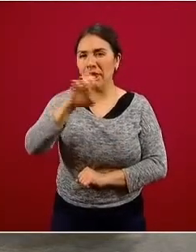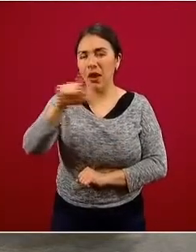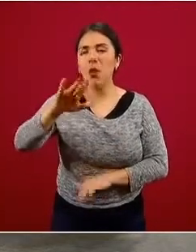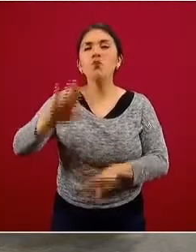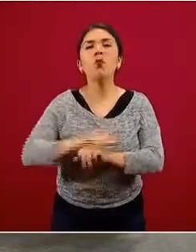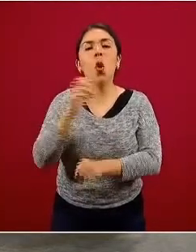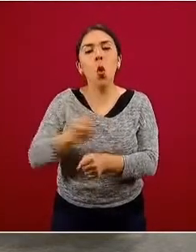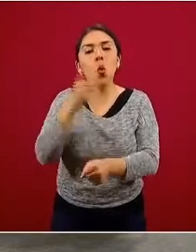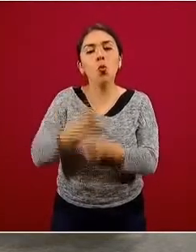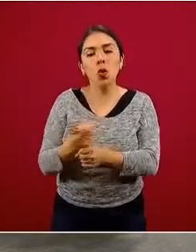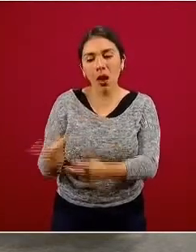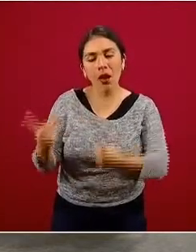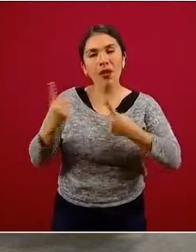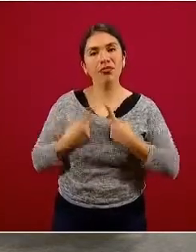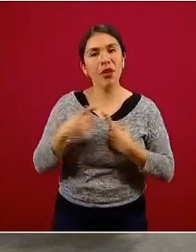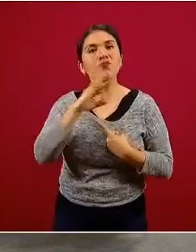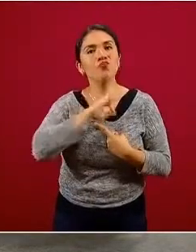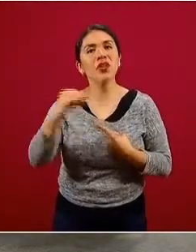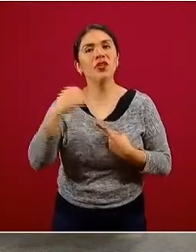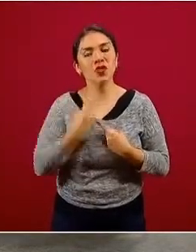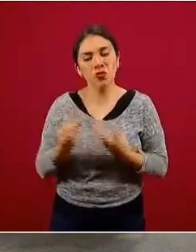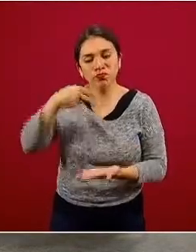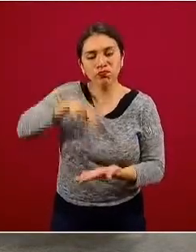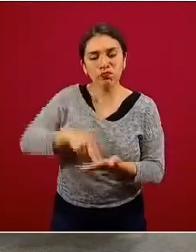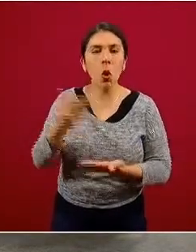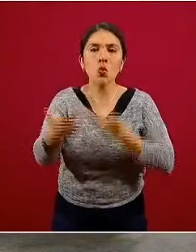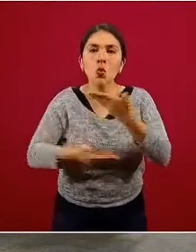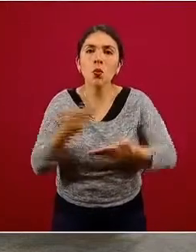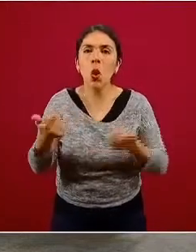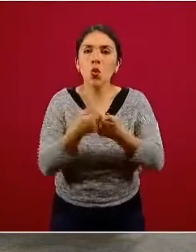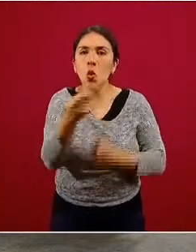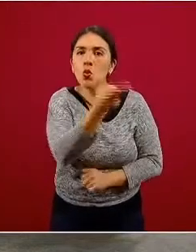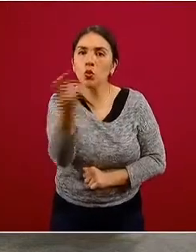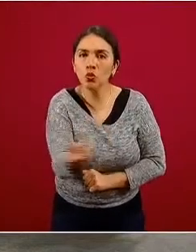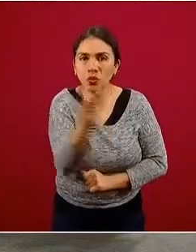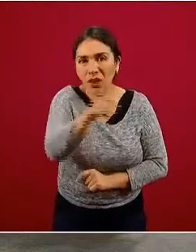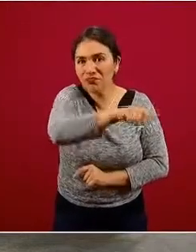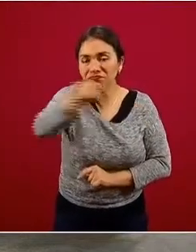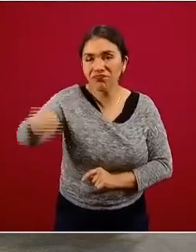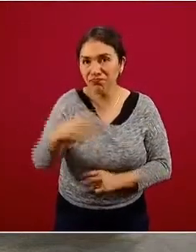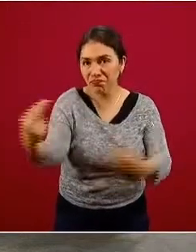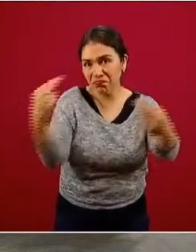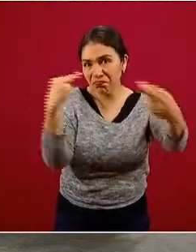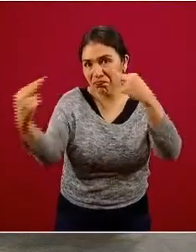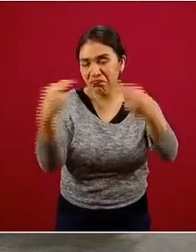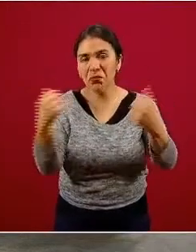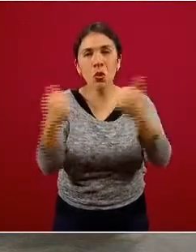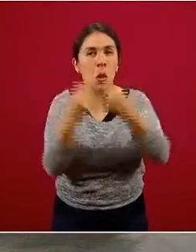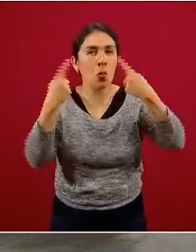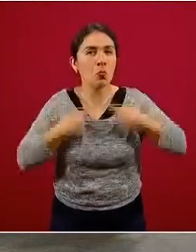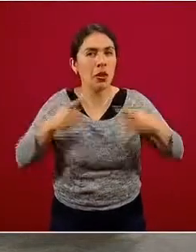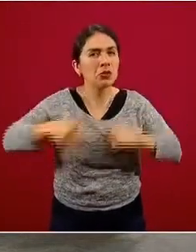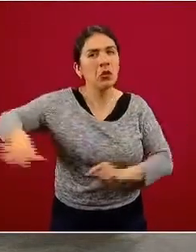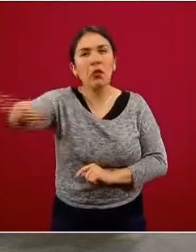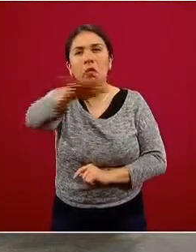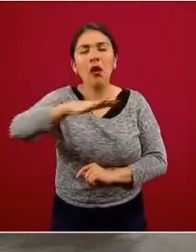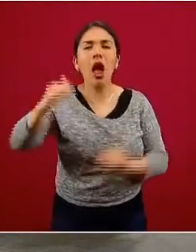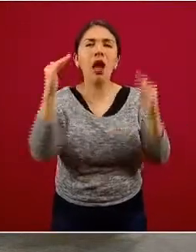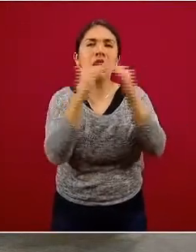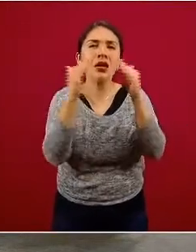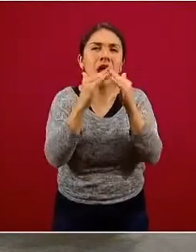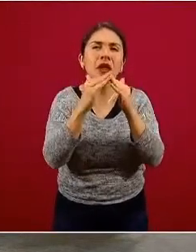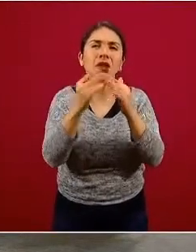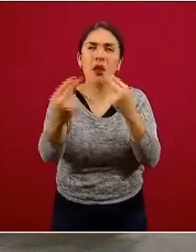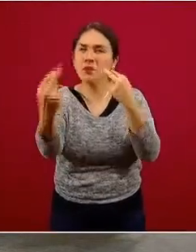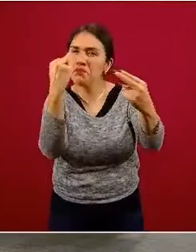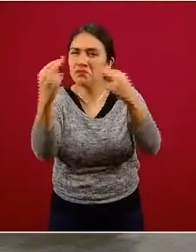esta oportunidad que me da de compartir con ustedes, con los medios, pero también con todas las personas que desde su hogar